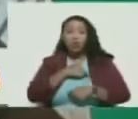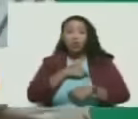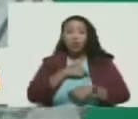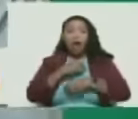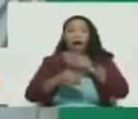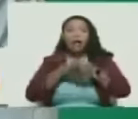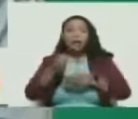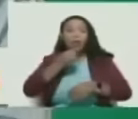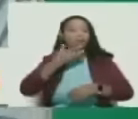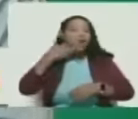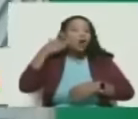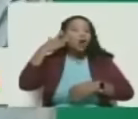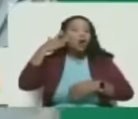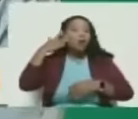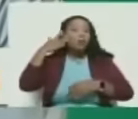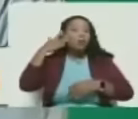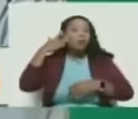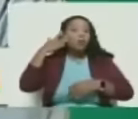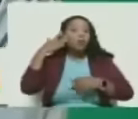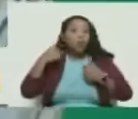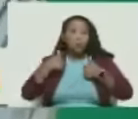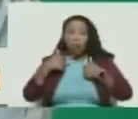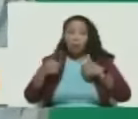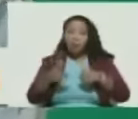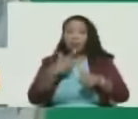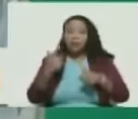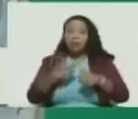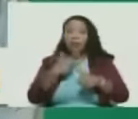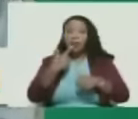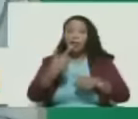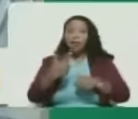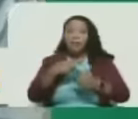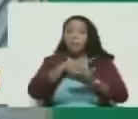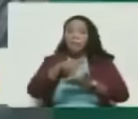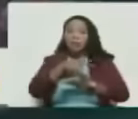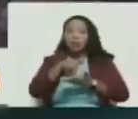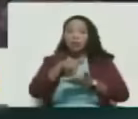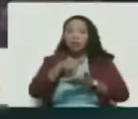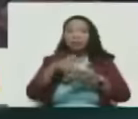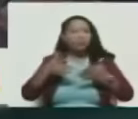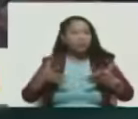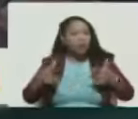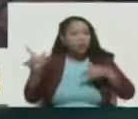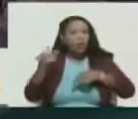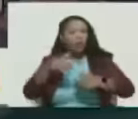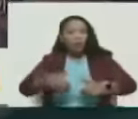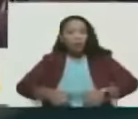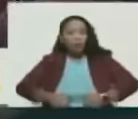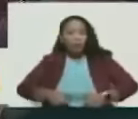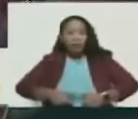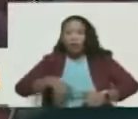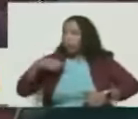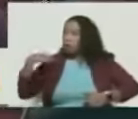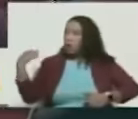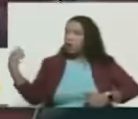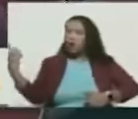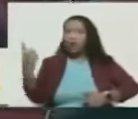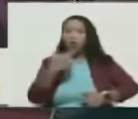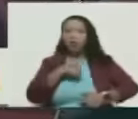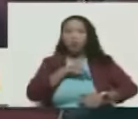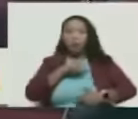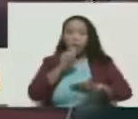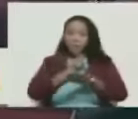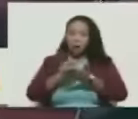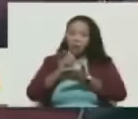de orgullo ser, como lo dije al principio, Génesis, protagonista de este esfuerzo colectivo, de esta historia que vamos a